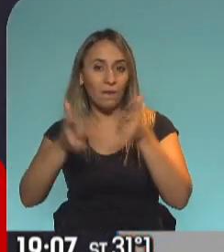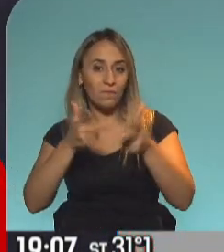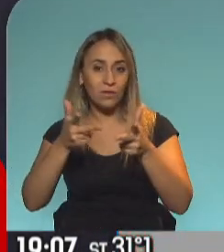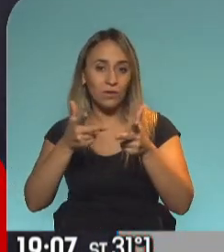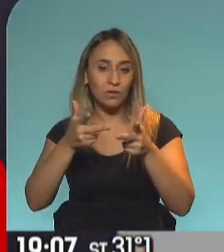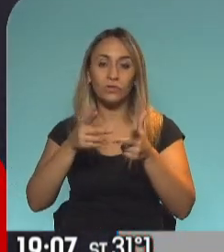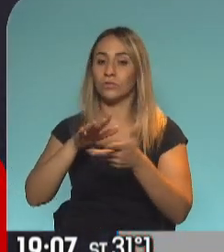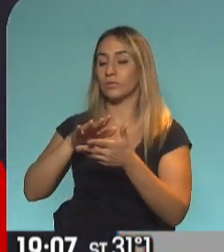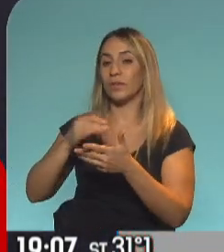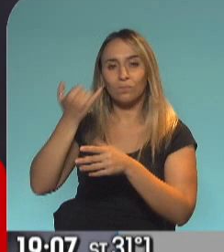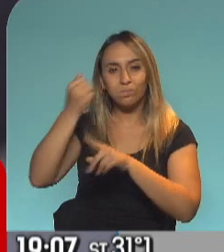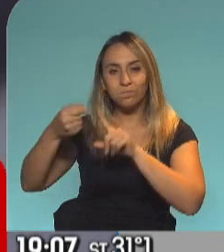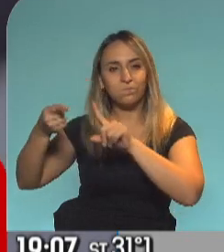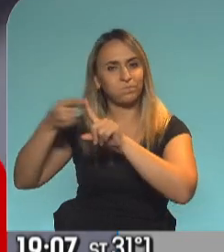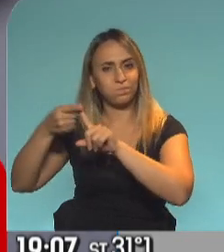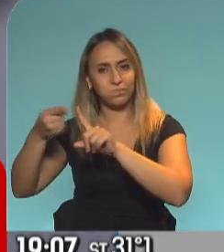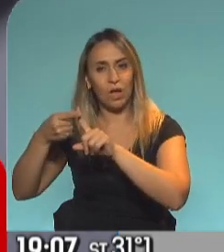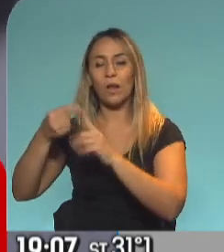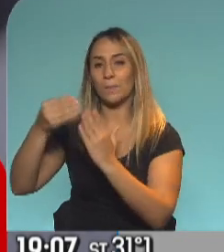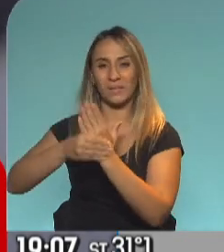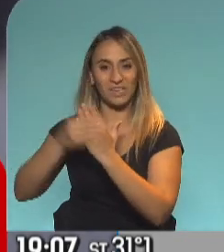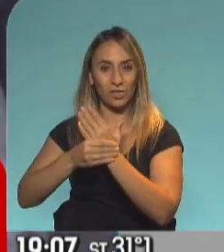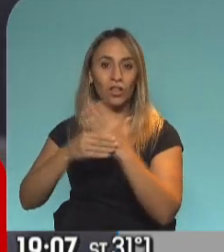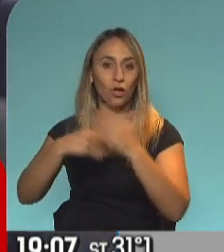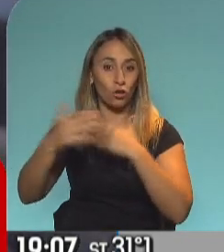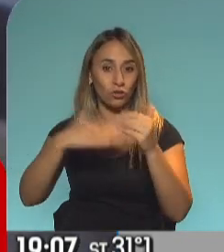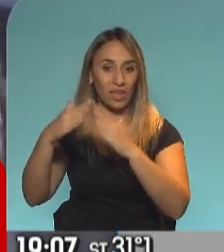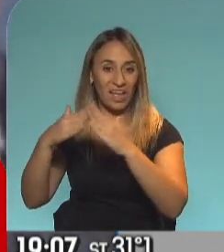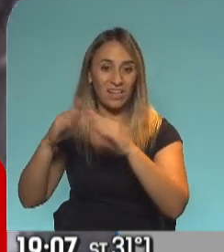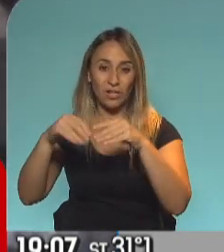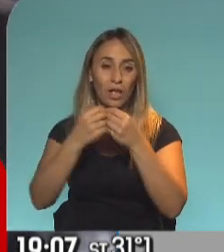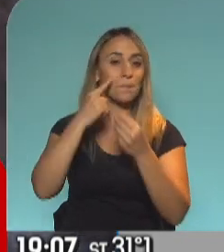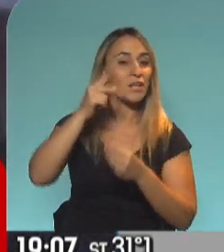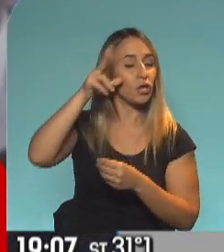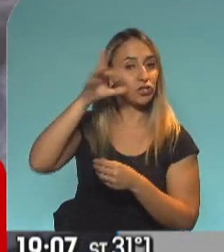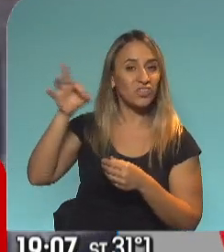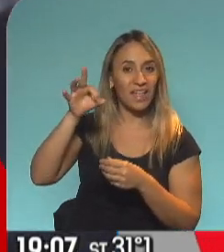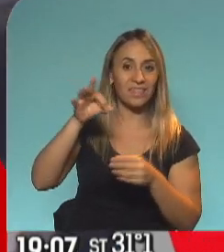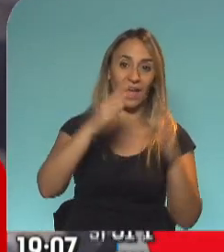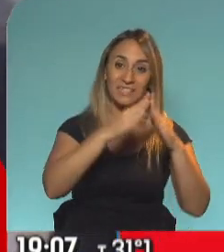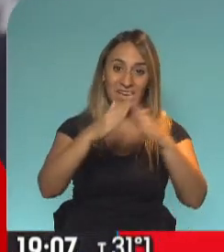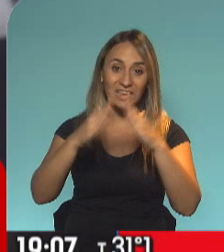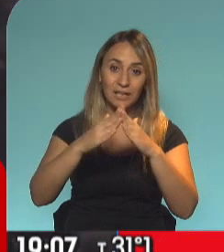que es el ministro de Hábitat. 1.800 viviendas va a ser el aporte del Estado Nacional,